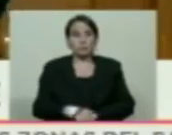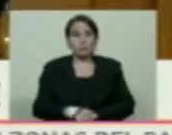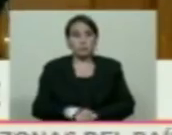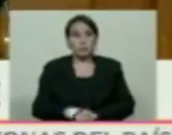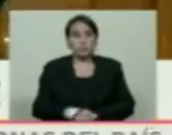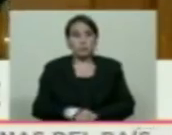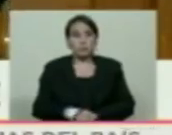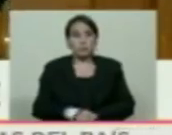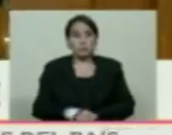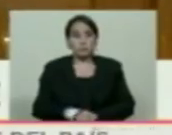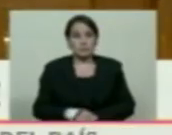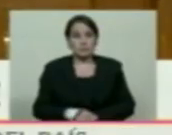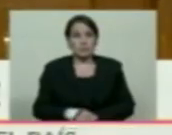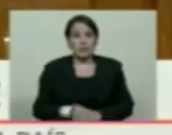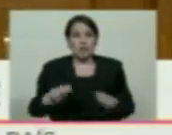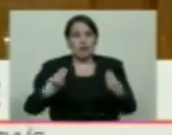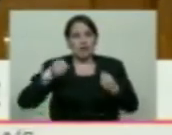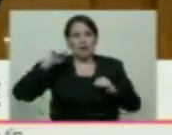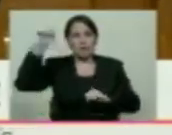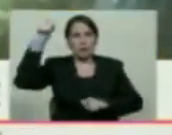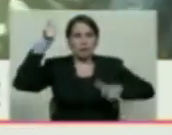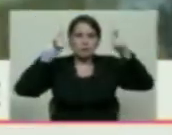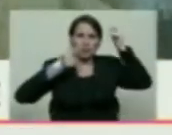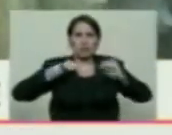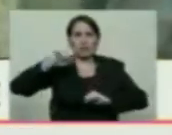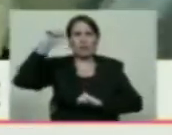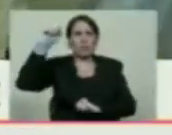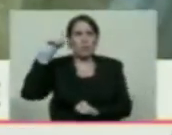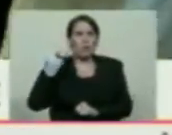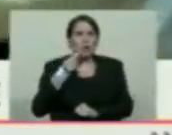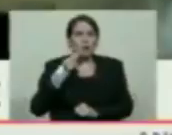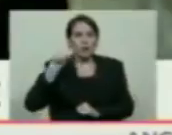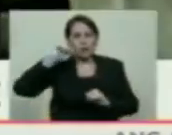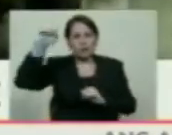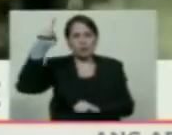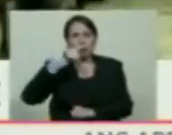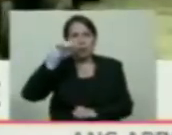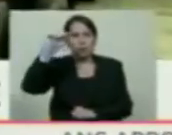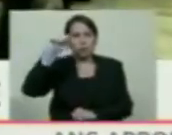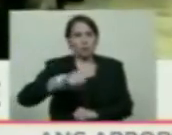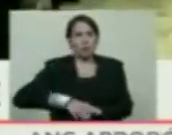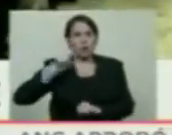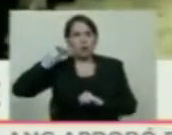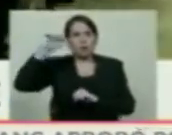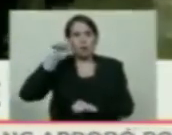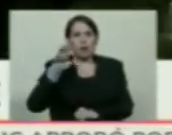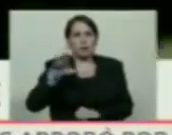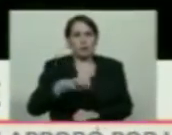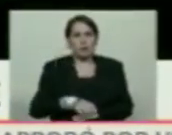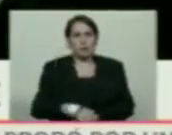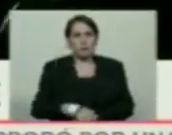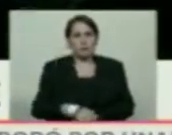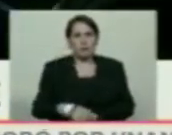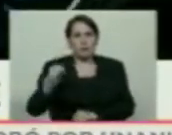justicia. ¡Que viva Chávez! ¡Viva! ¡Que viva Bolívar! ¡Viva! ¡Que viva Maduro! ¡Viva! ¡Que viva la patria! ¡Viva! ¡Que